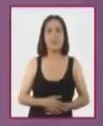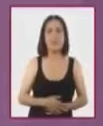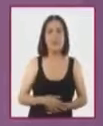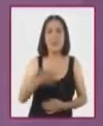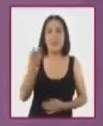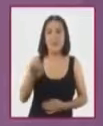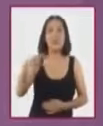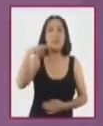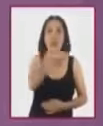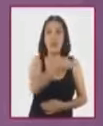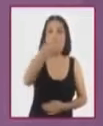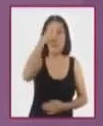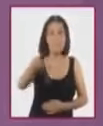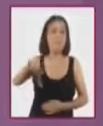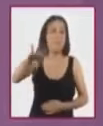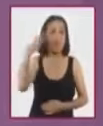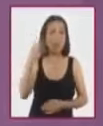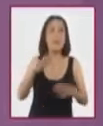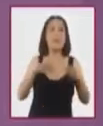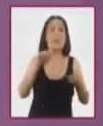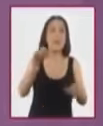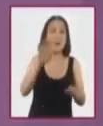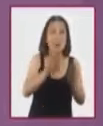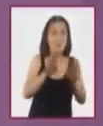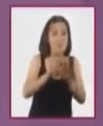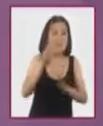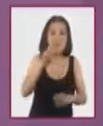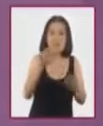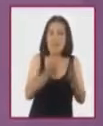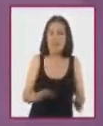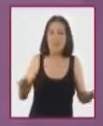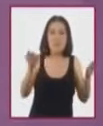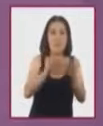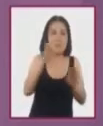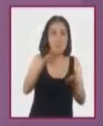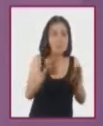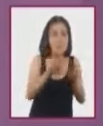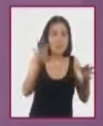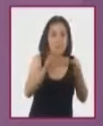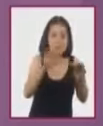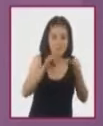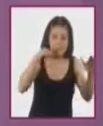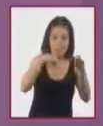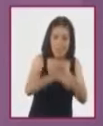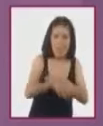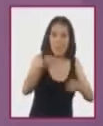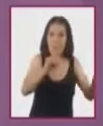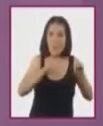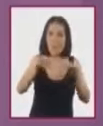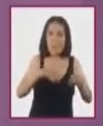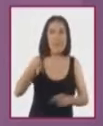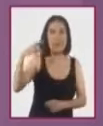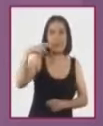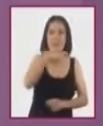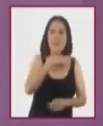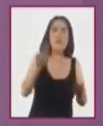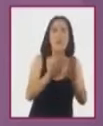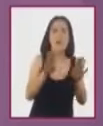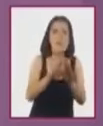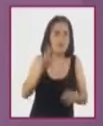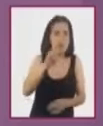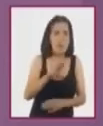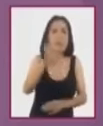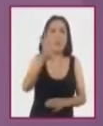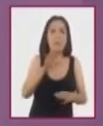La rapidez y la velocidad son magnitudes esenciales para describir el movimiento. La rapidez es una